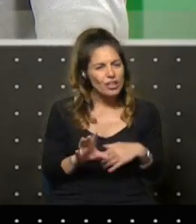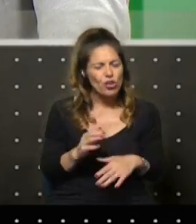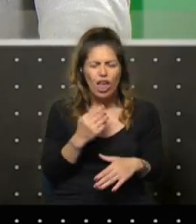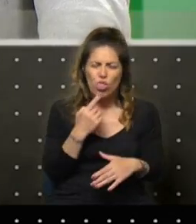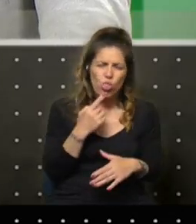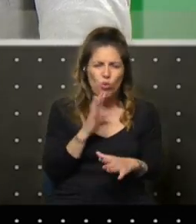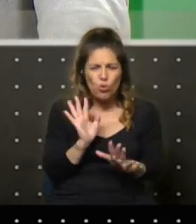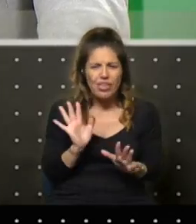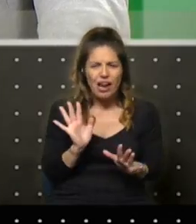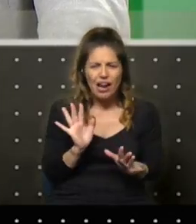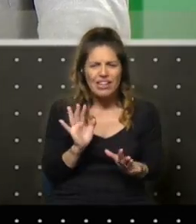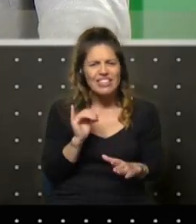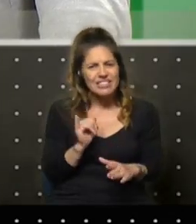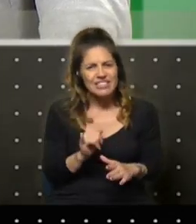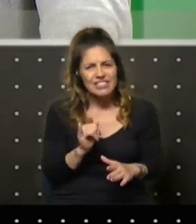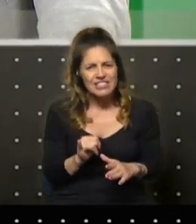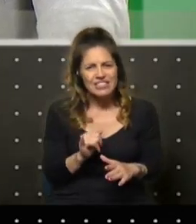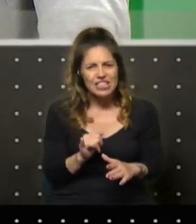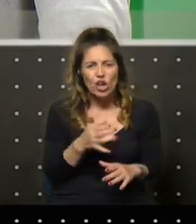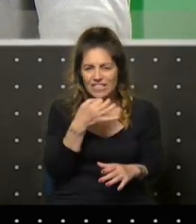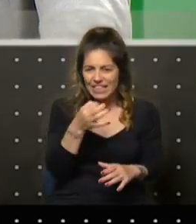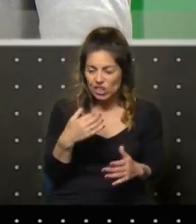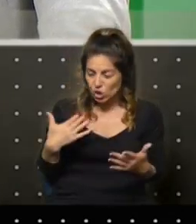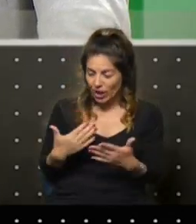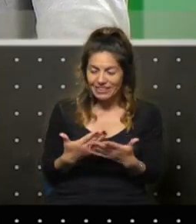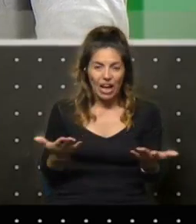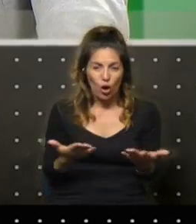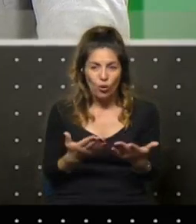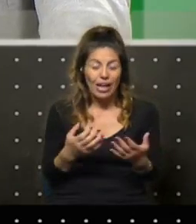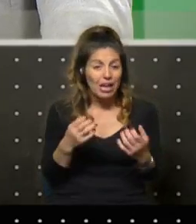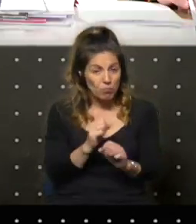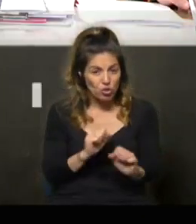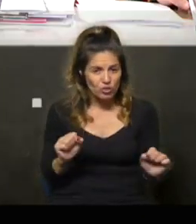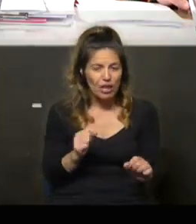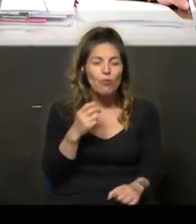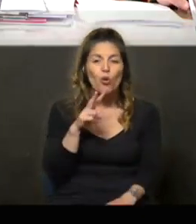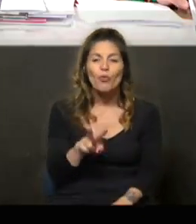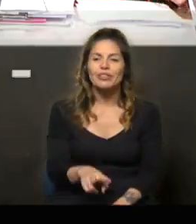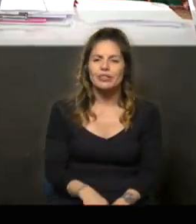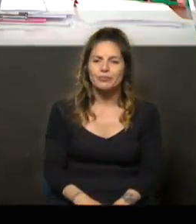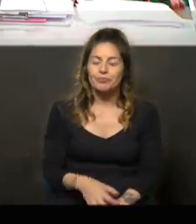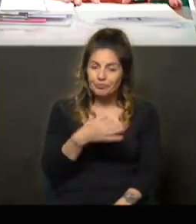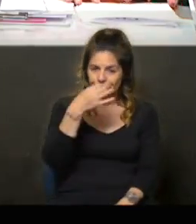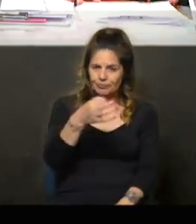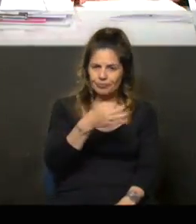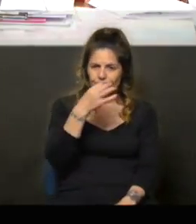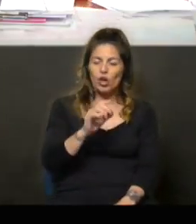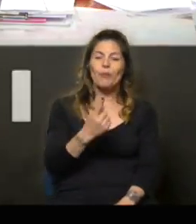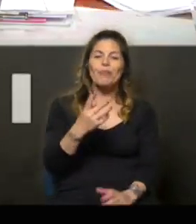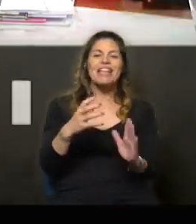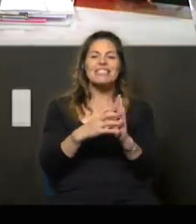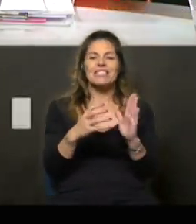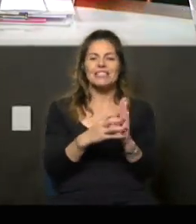incertidumbre de si lo que lo que se ha dicho hasta ahora es viable Pablo cómo viste tú este este discurso y estas primeras señales